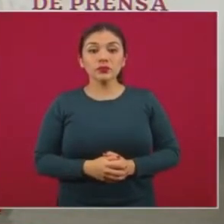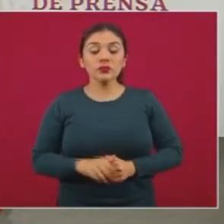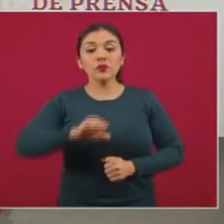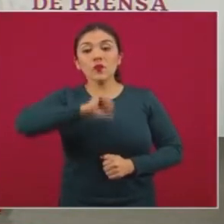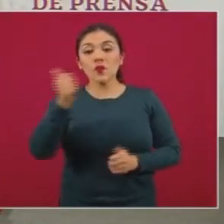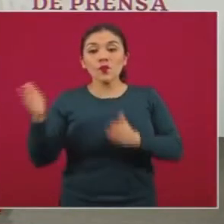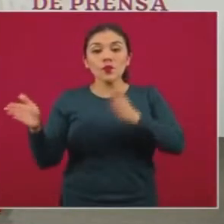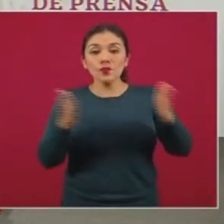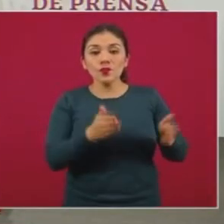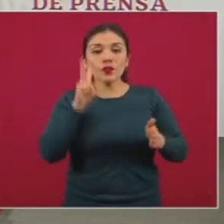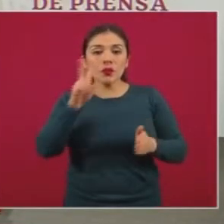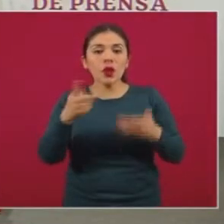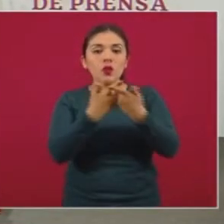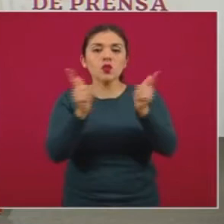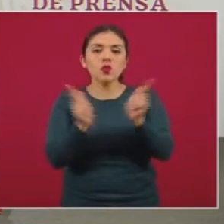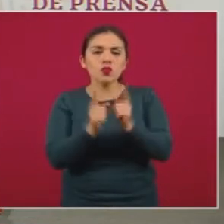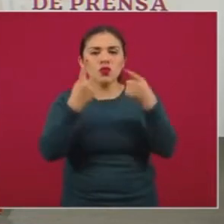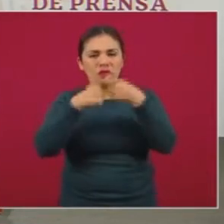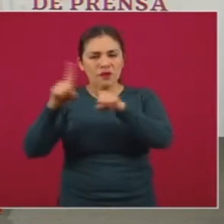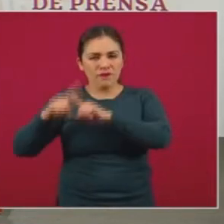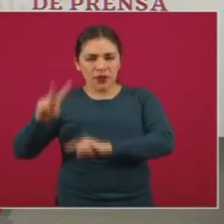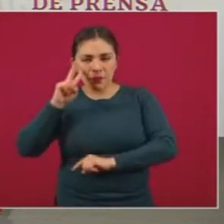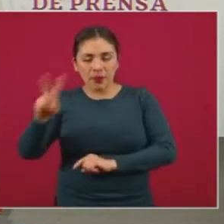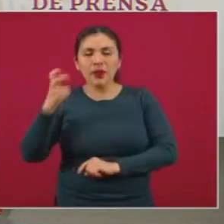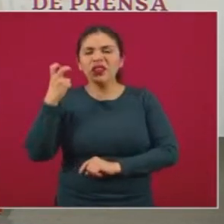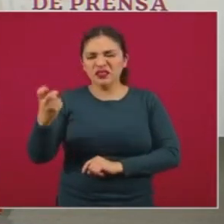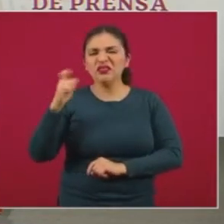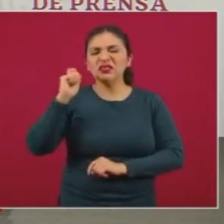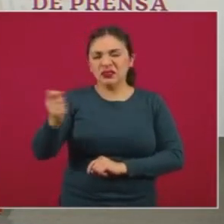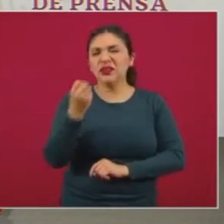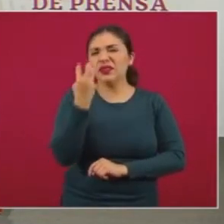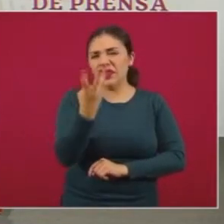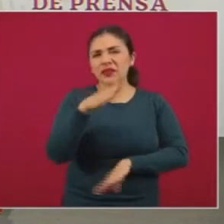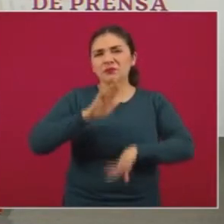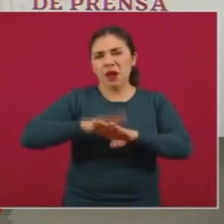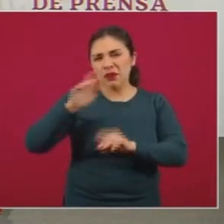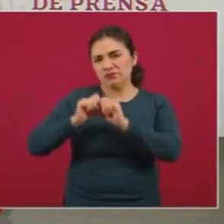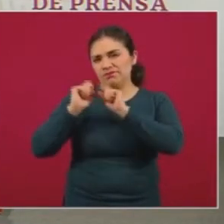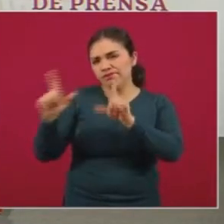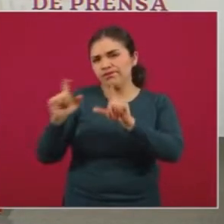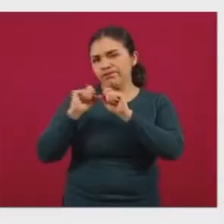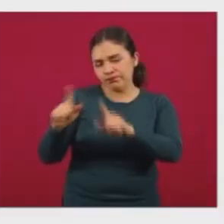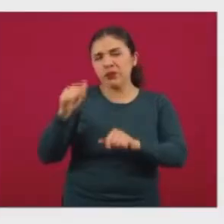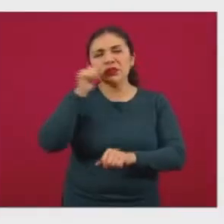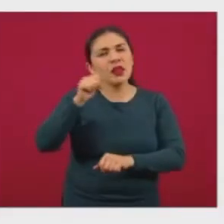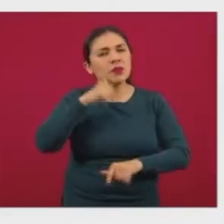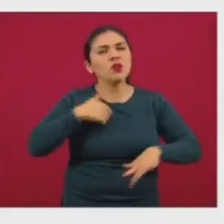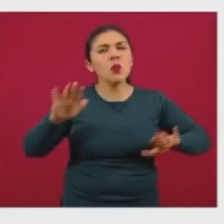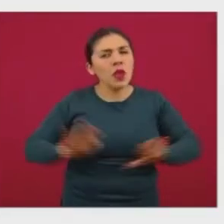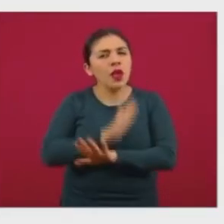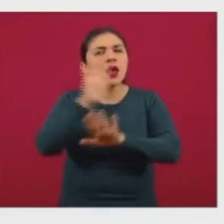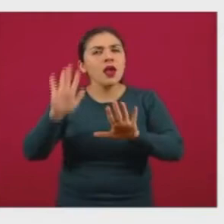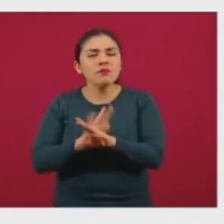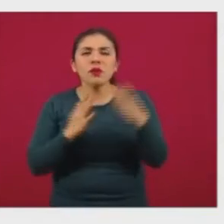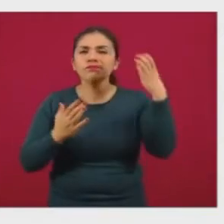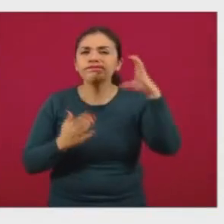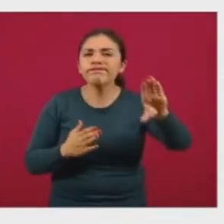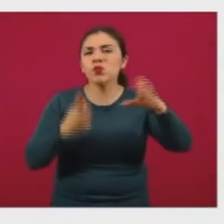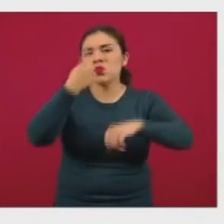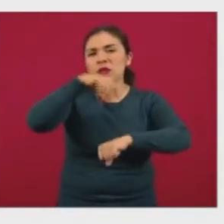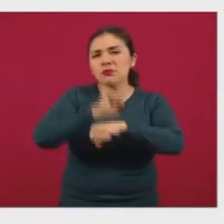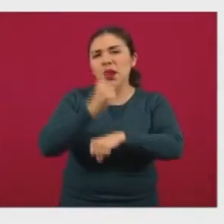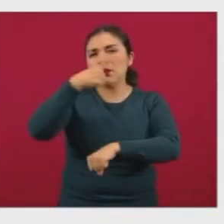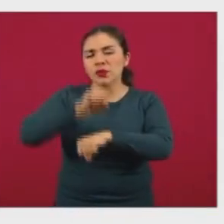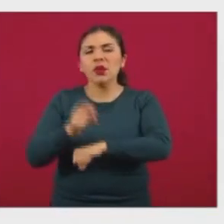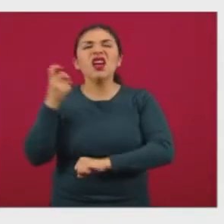Pasemos ahora a otro grupo de diapositivas. Son estas 3 diapositivas también que actualizamos de manera